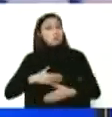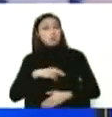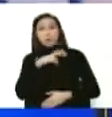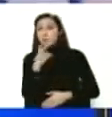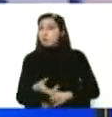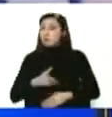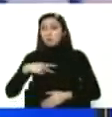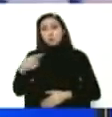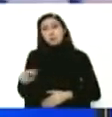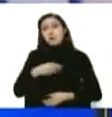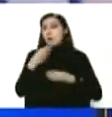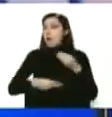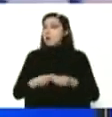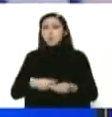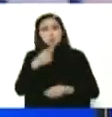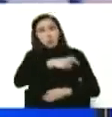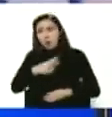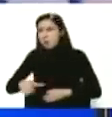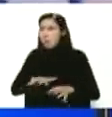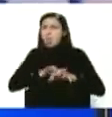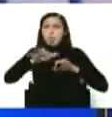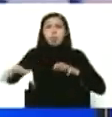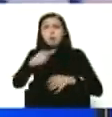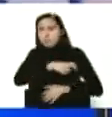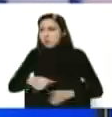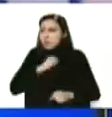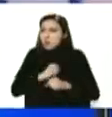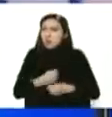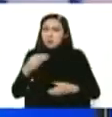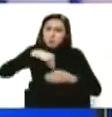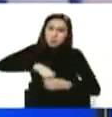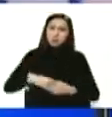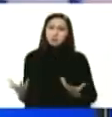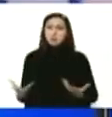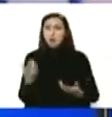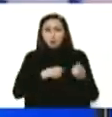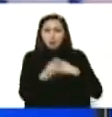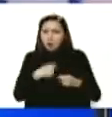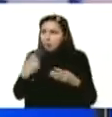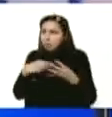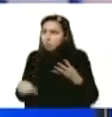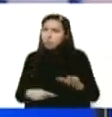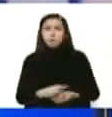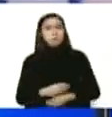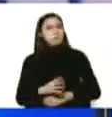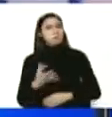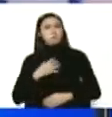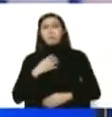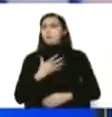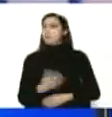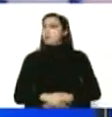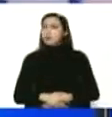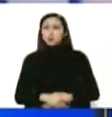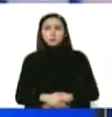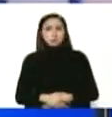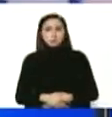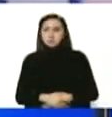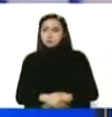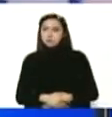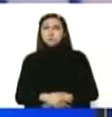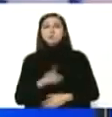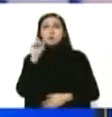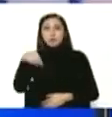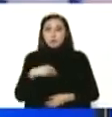han hecho ustedes con la nómina, con el producto, con la comercialización, y todo eso debe quedar atrás e